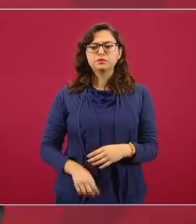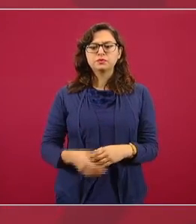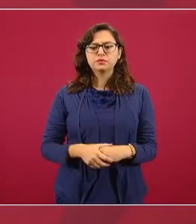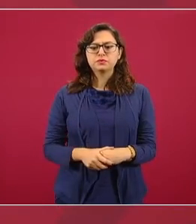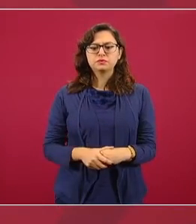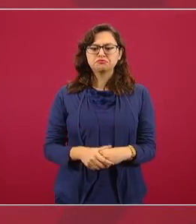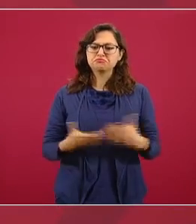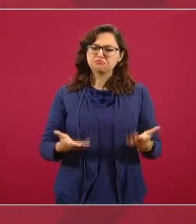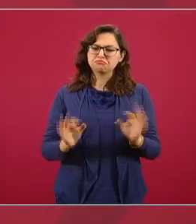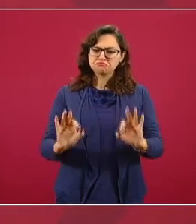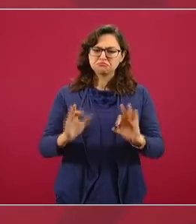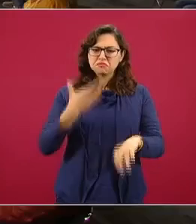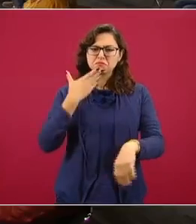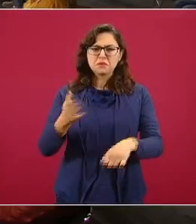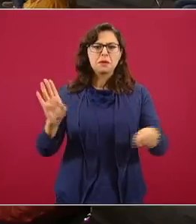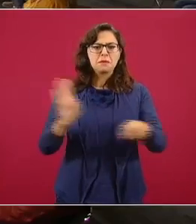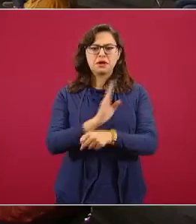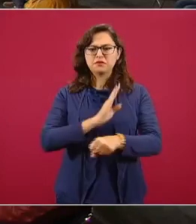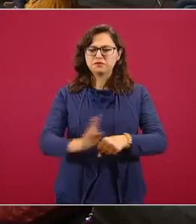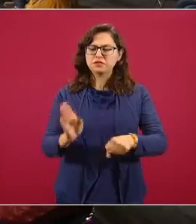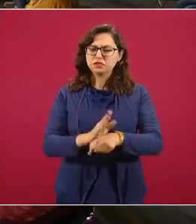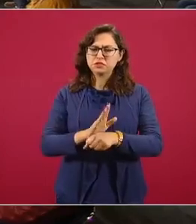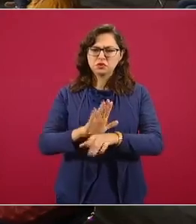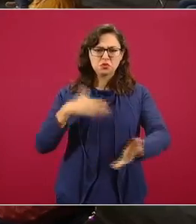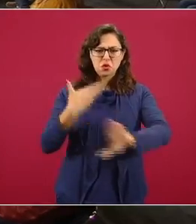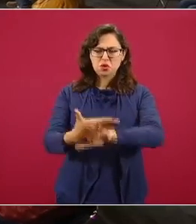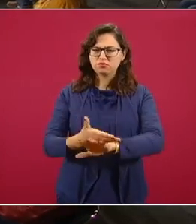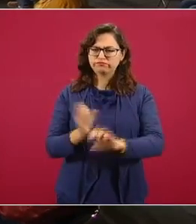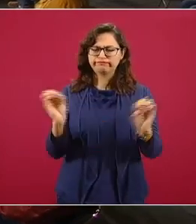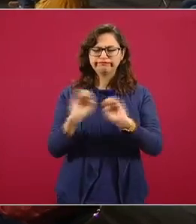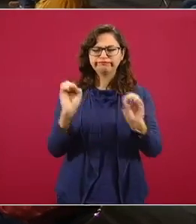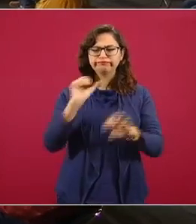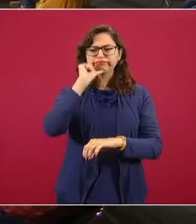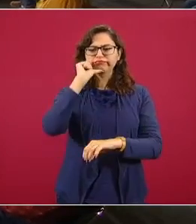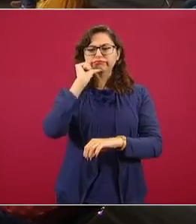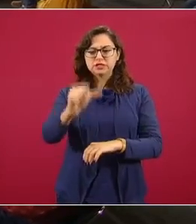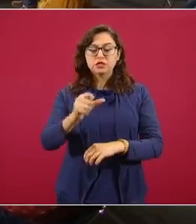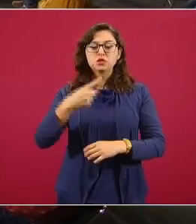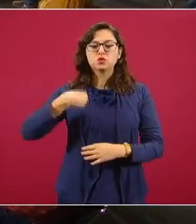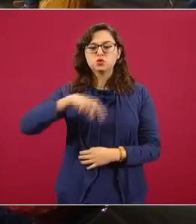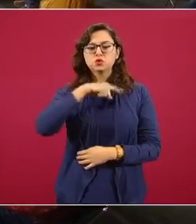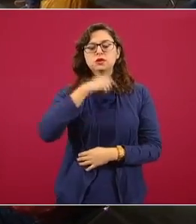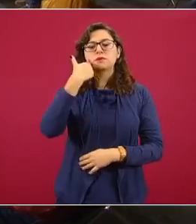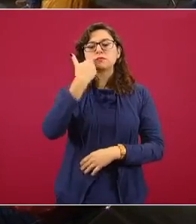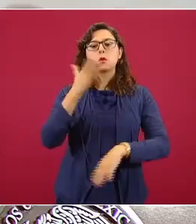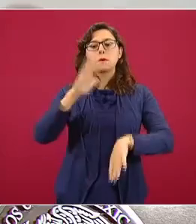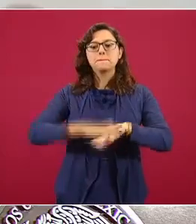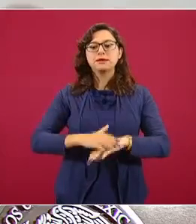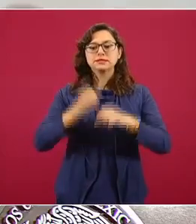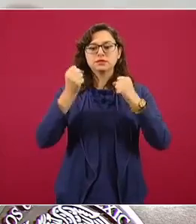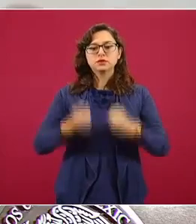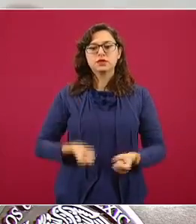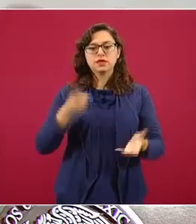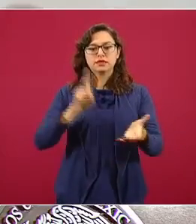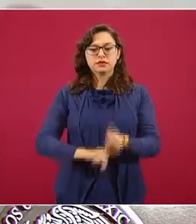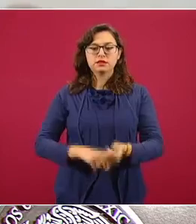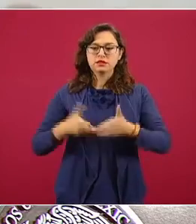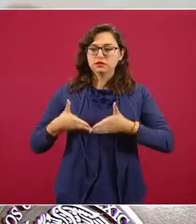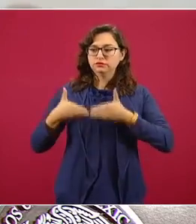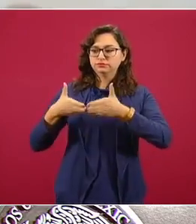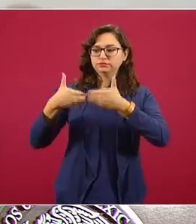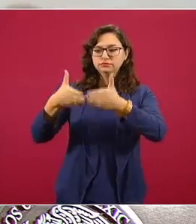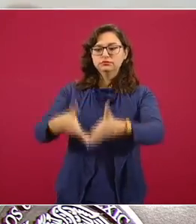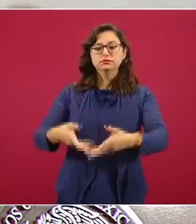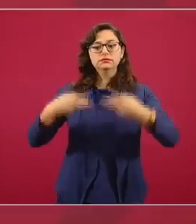no para mal. Lo hicimos para que precisamente haya más seguridad en los puertos y la